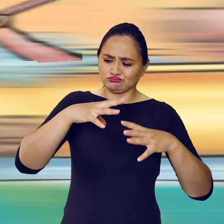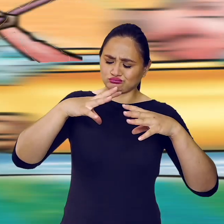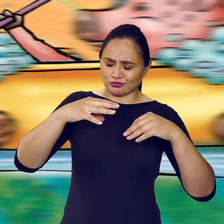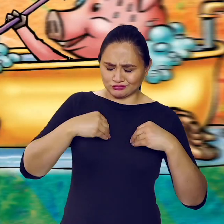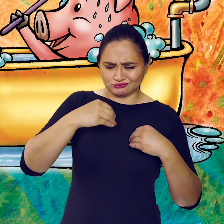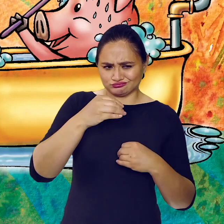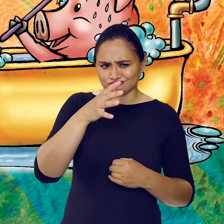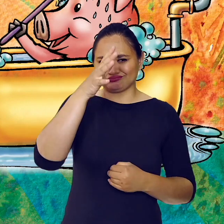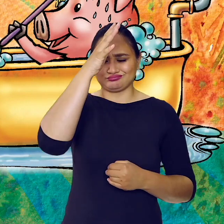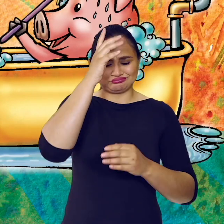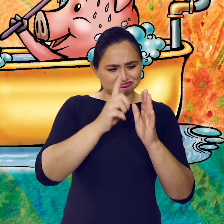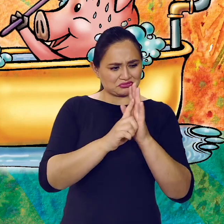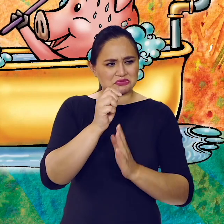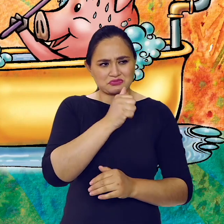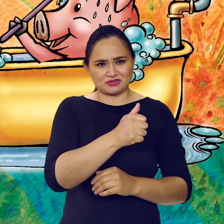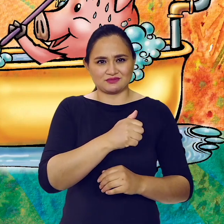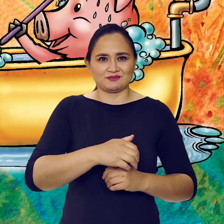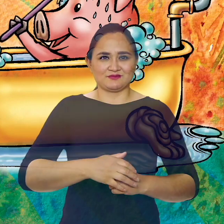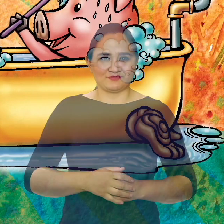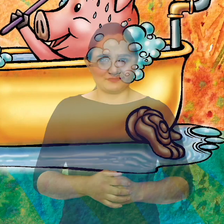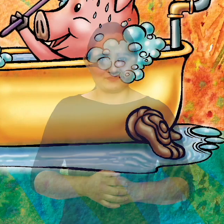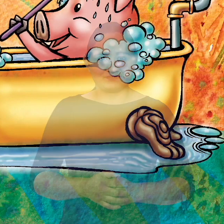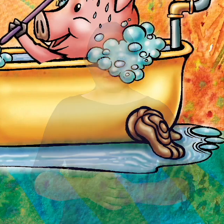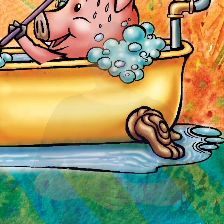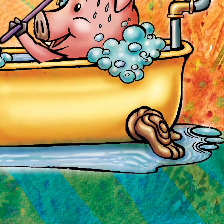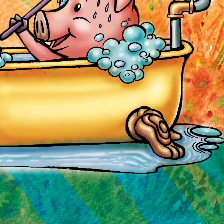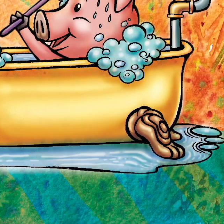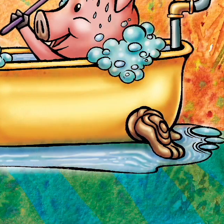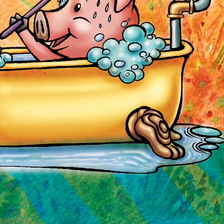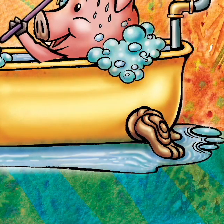lo que el resto diga de ti.